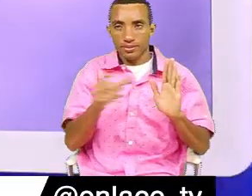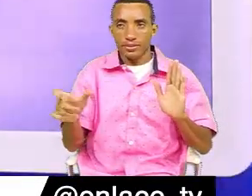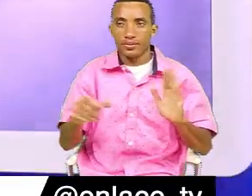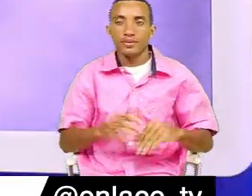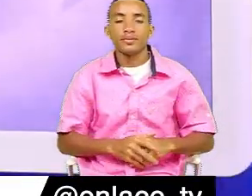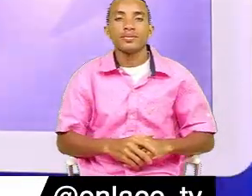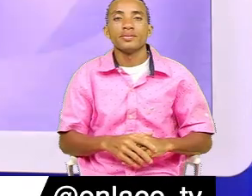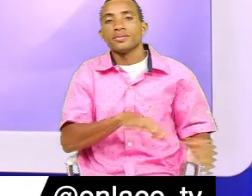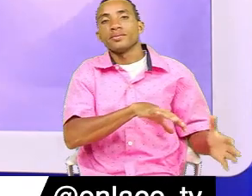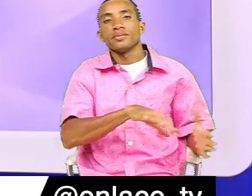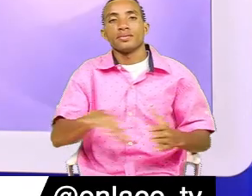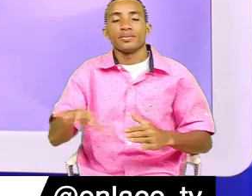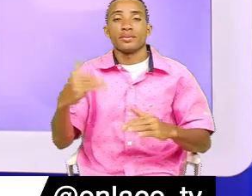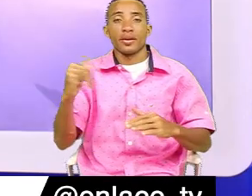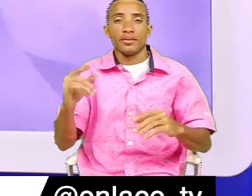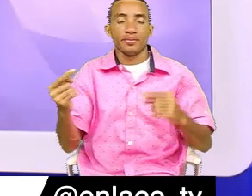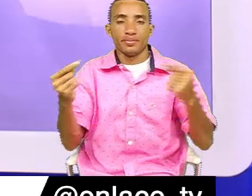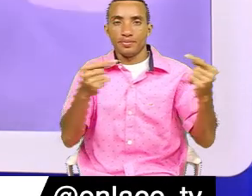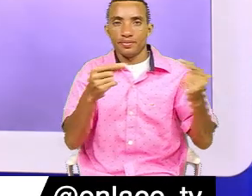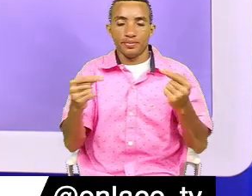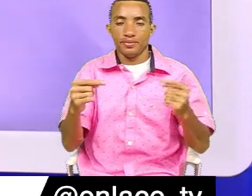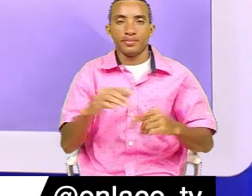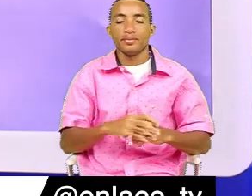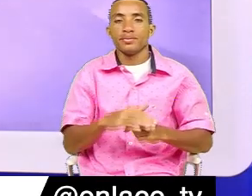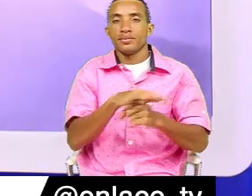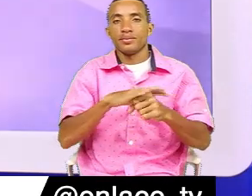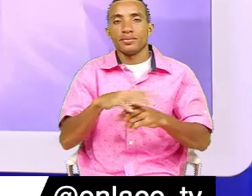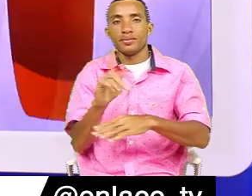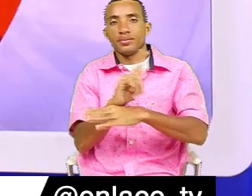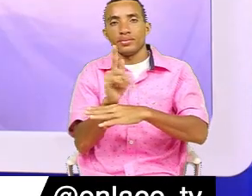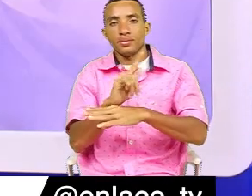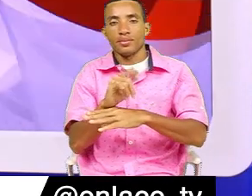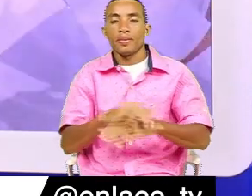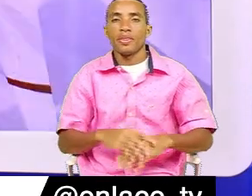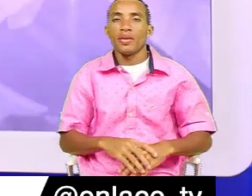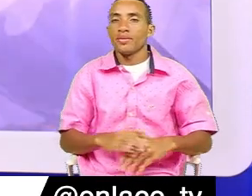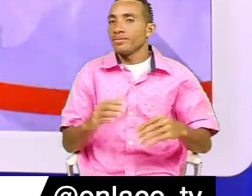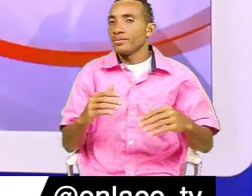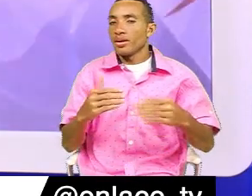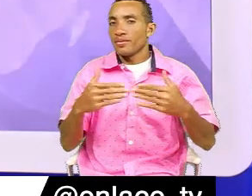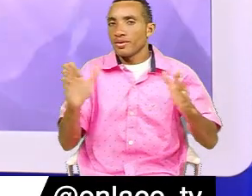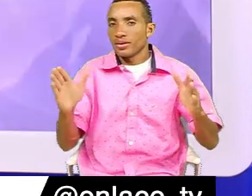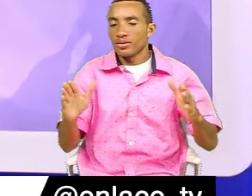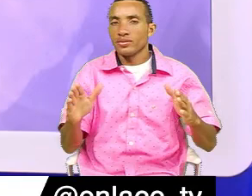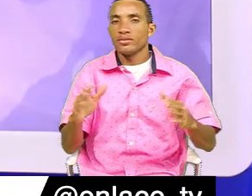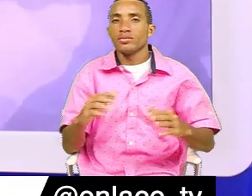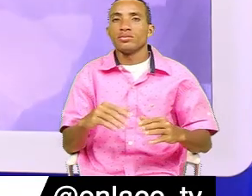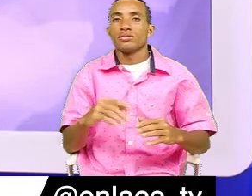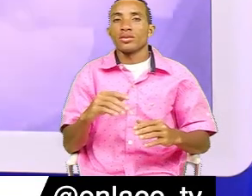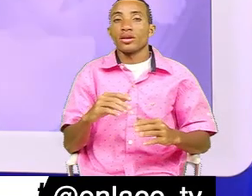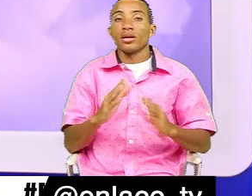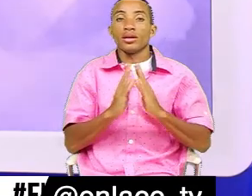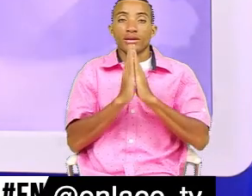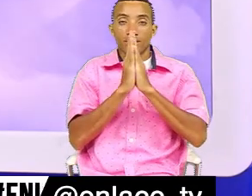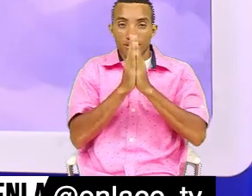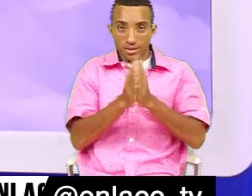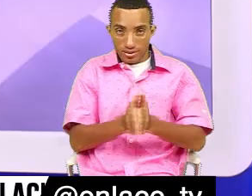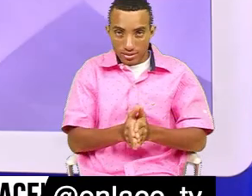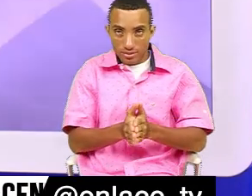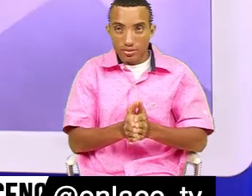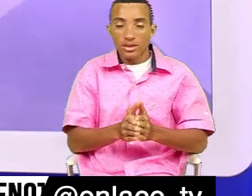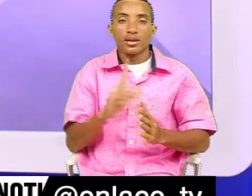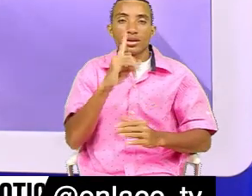inicia el torneo abierto del barrio La Floresta, que es el abrebocas para, en el mes de diciembre, el hexagonal que se cumple allí todos